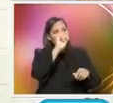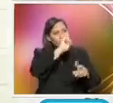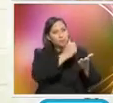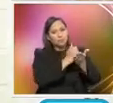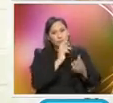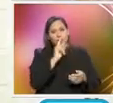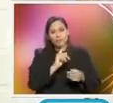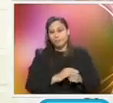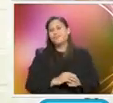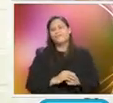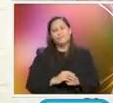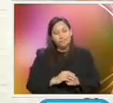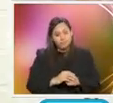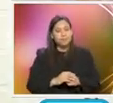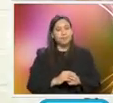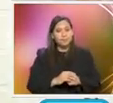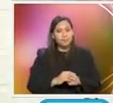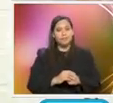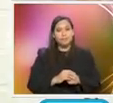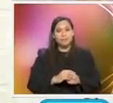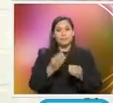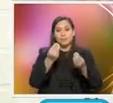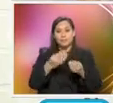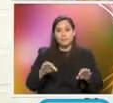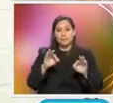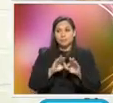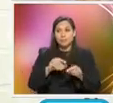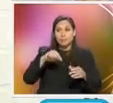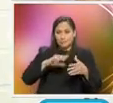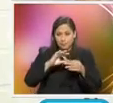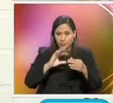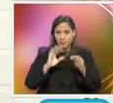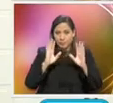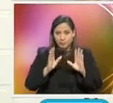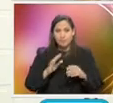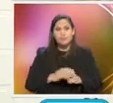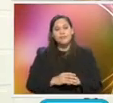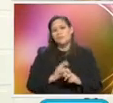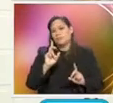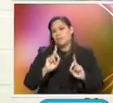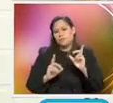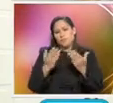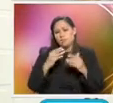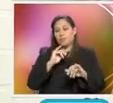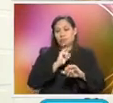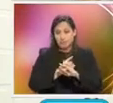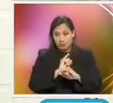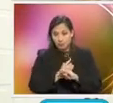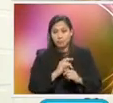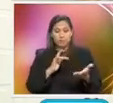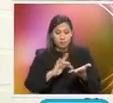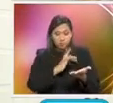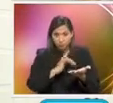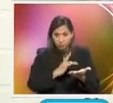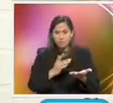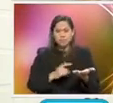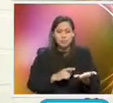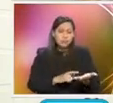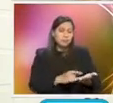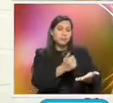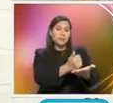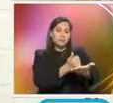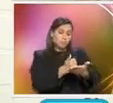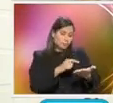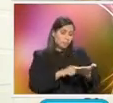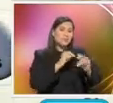súper importante, es bien importante además, y también lo hemos resaltado, el que indudablemente Internet y la tecnología nos acerca a una